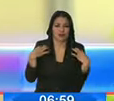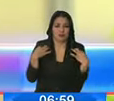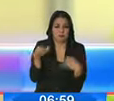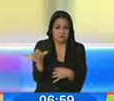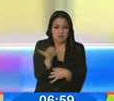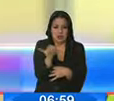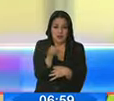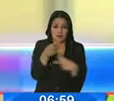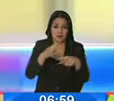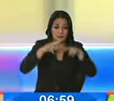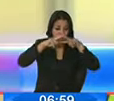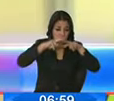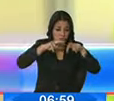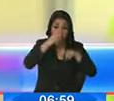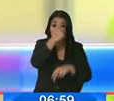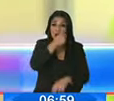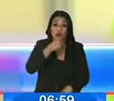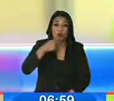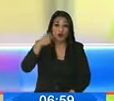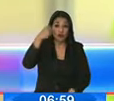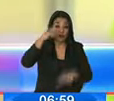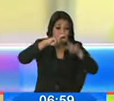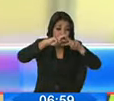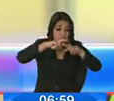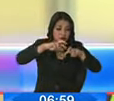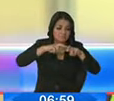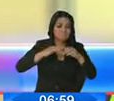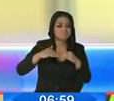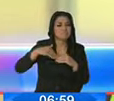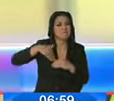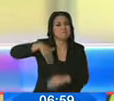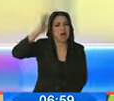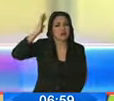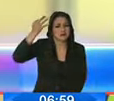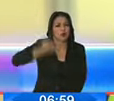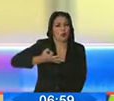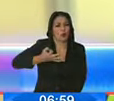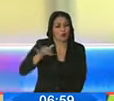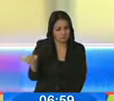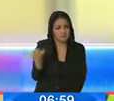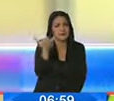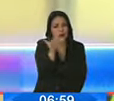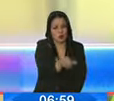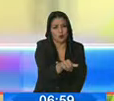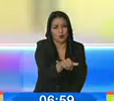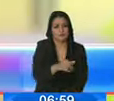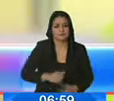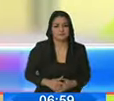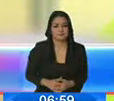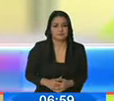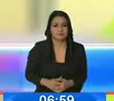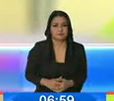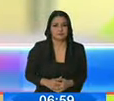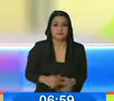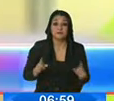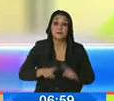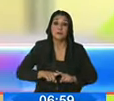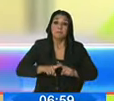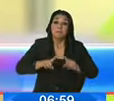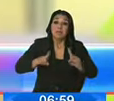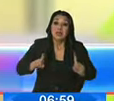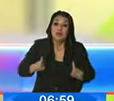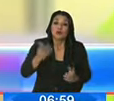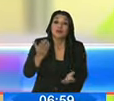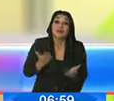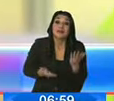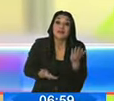estudio biométrico del rostro, esta nos da una alta probabilidad que sea coincidente con otro de ellos. Sin embargo, existen probabilidades